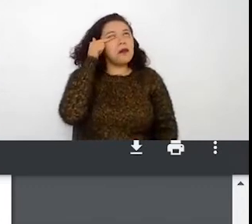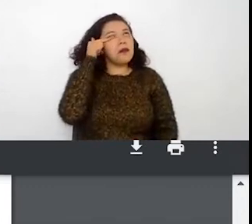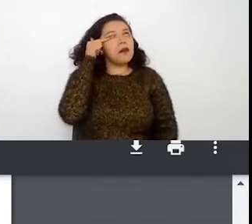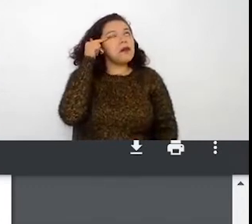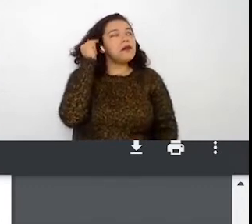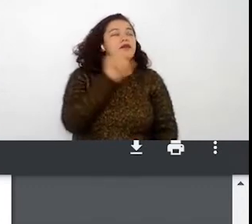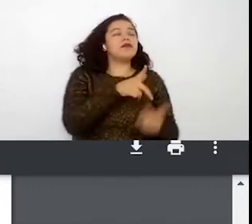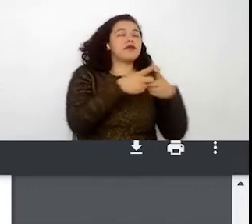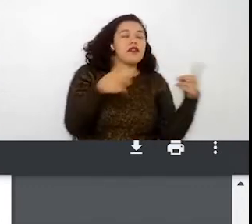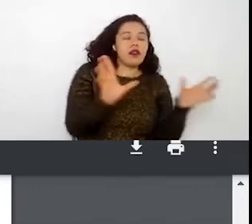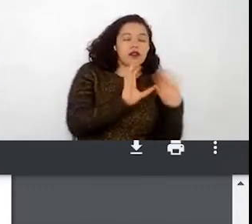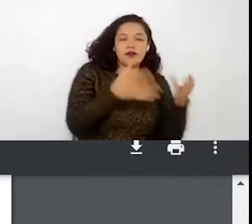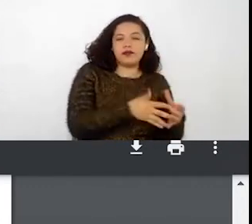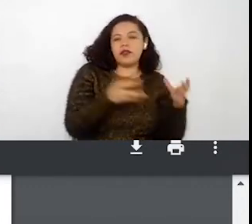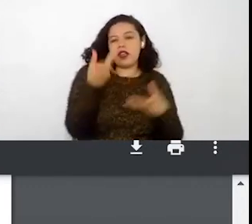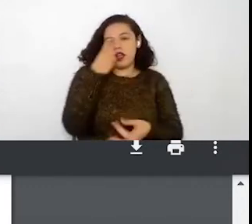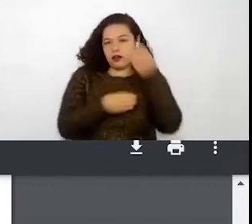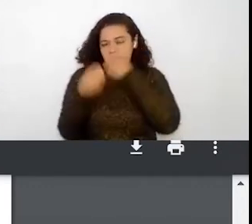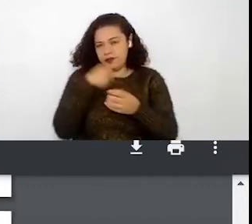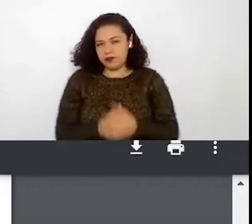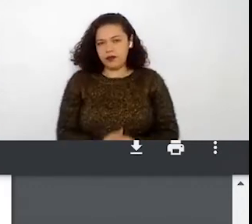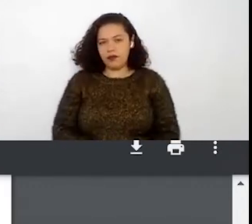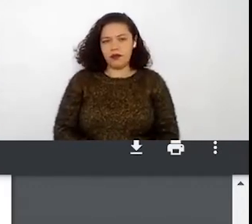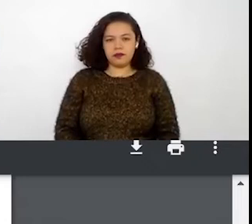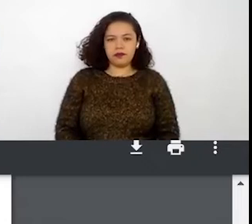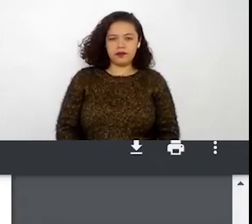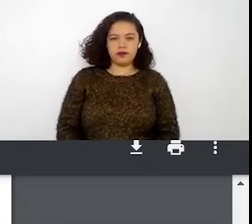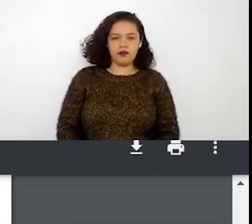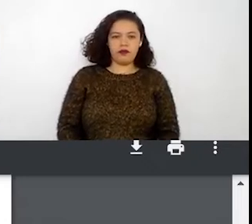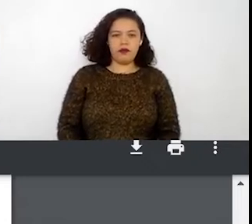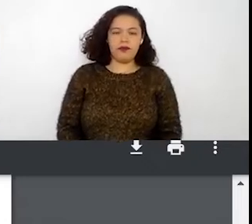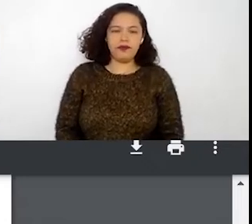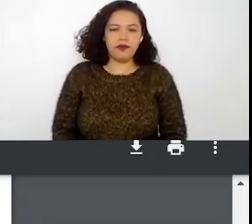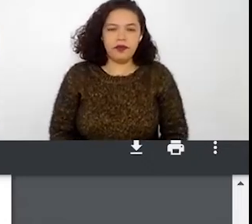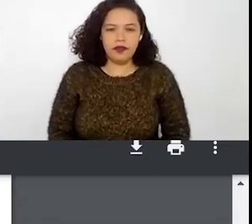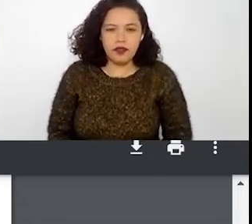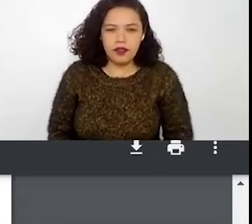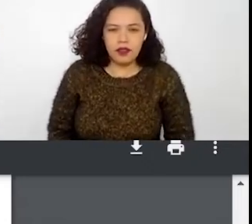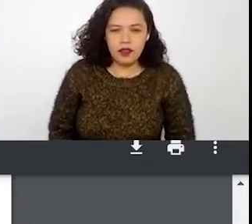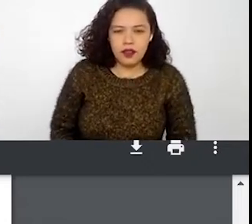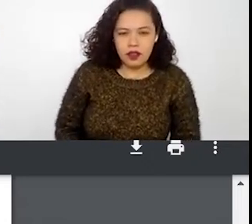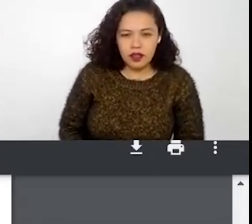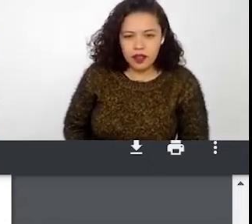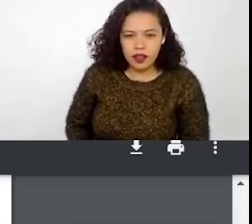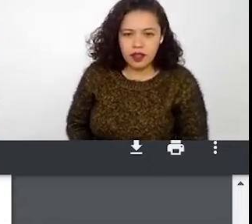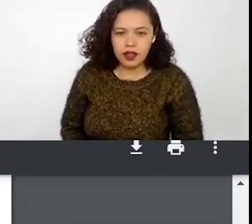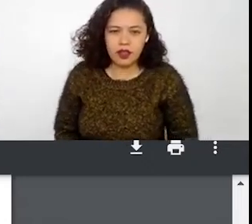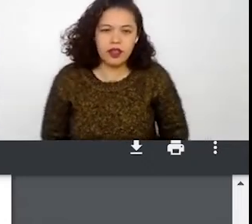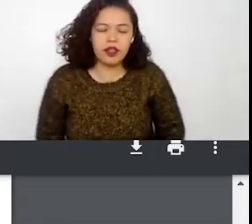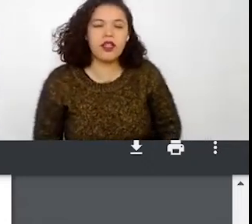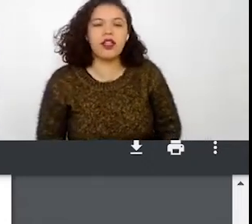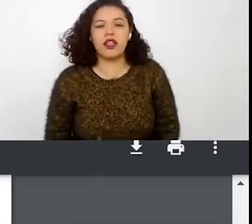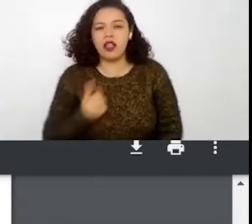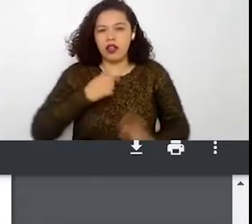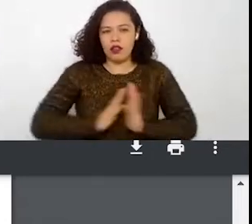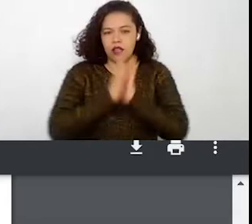comunitario y comedor ahora el ejemplo con el que me voy a permitir participar es